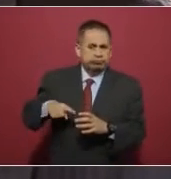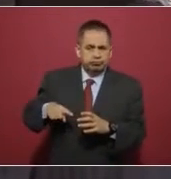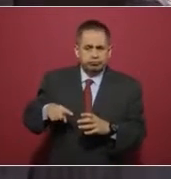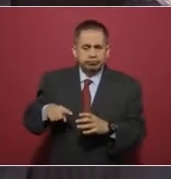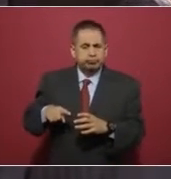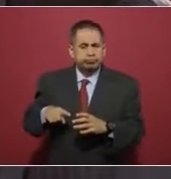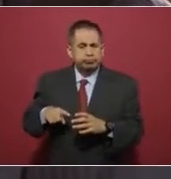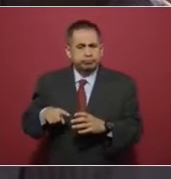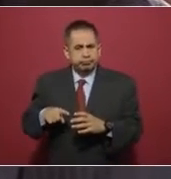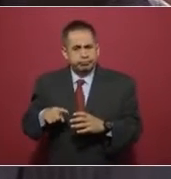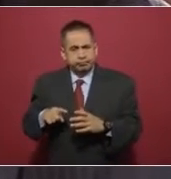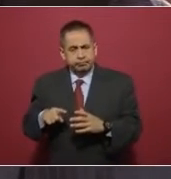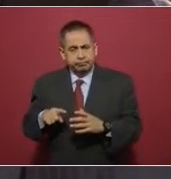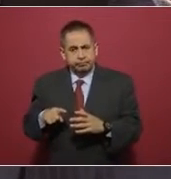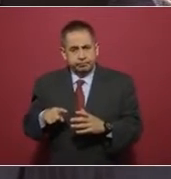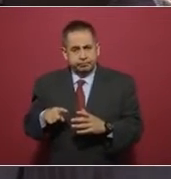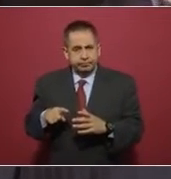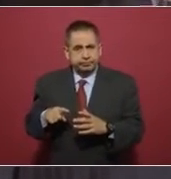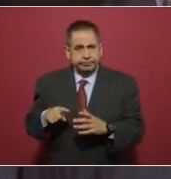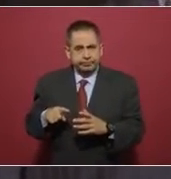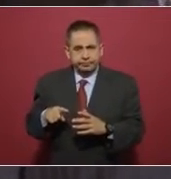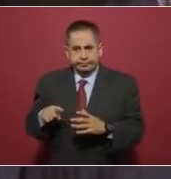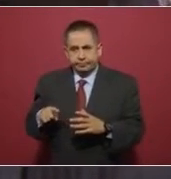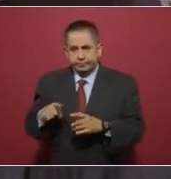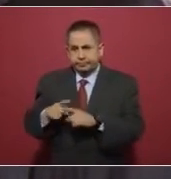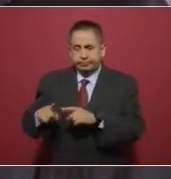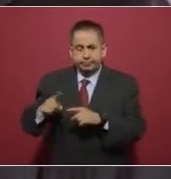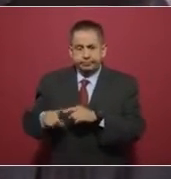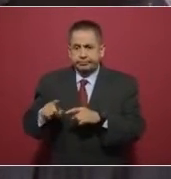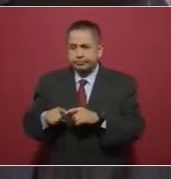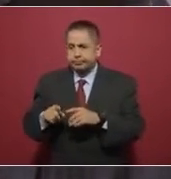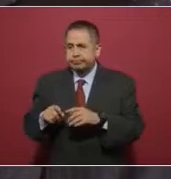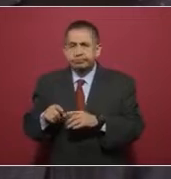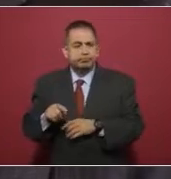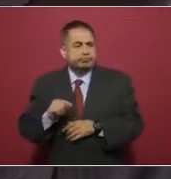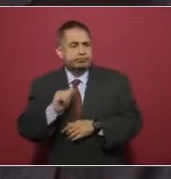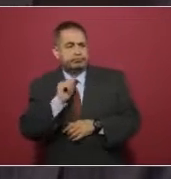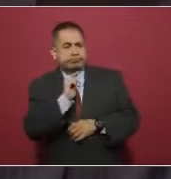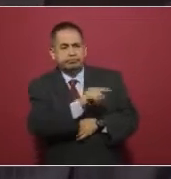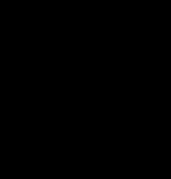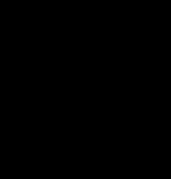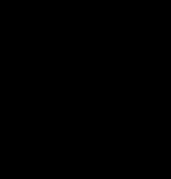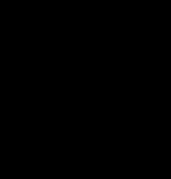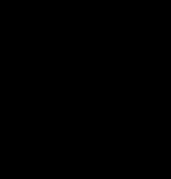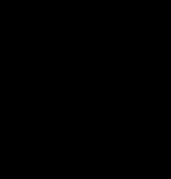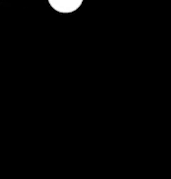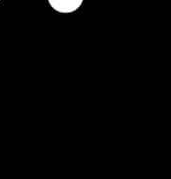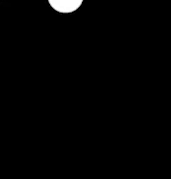estaciones de venta.